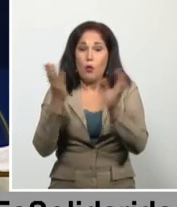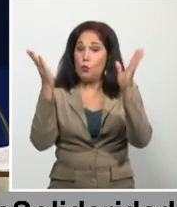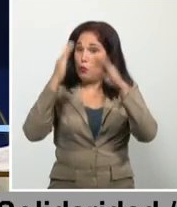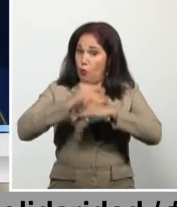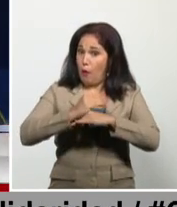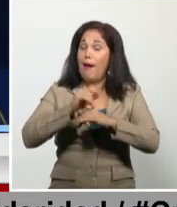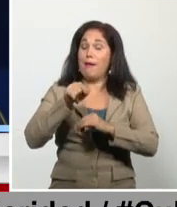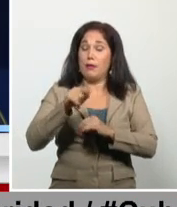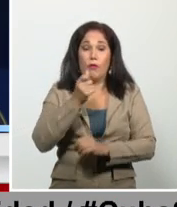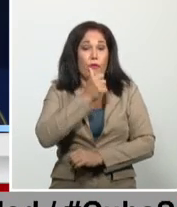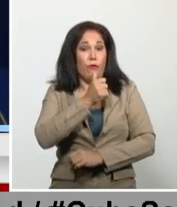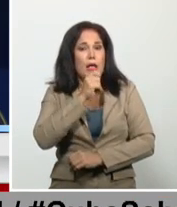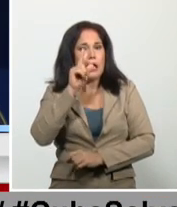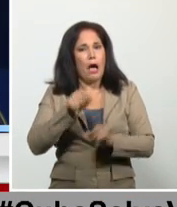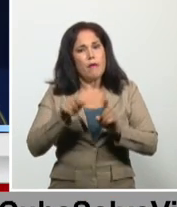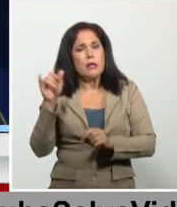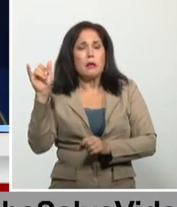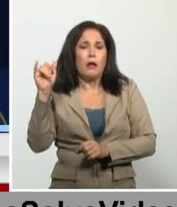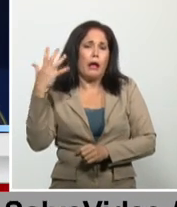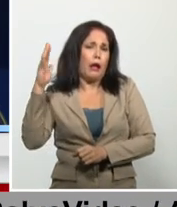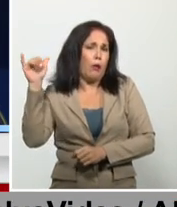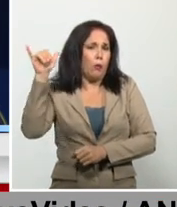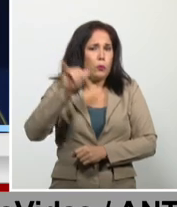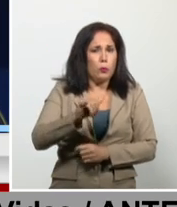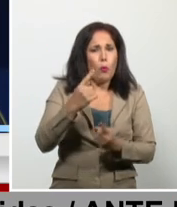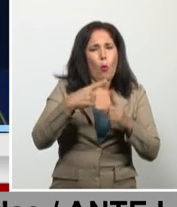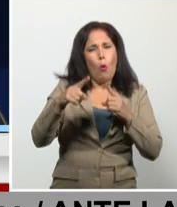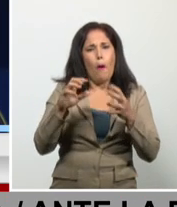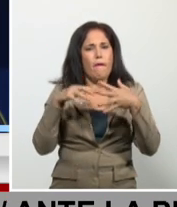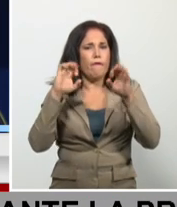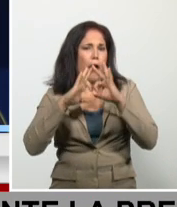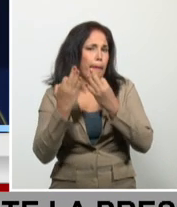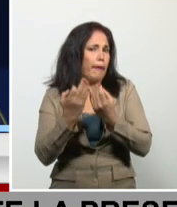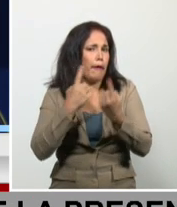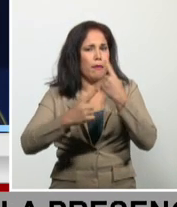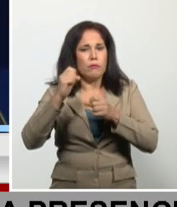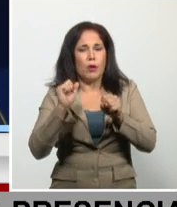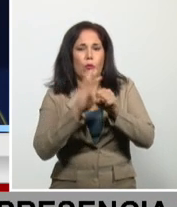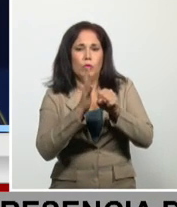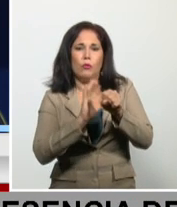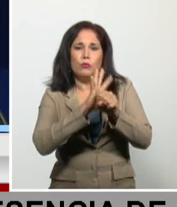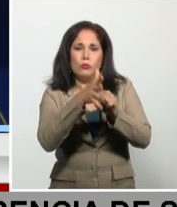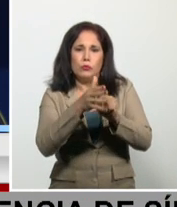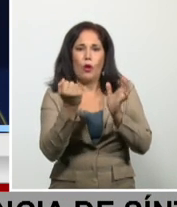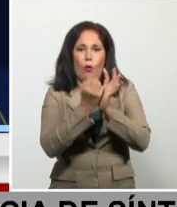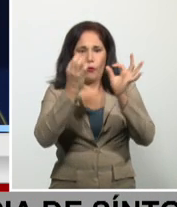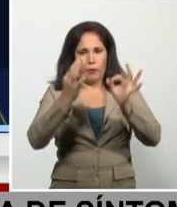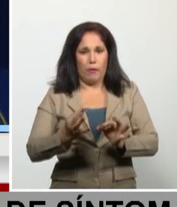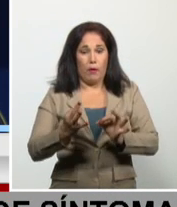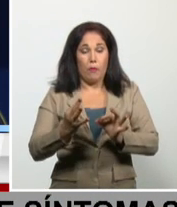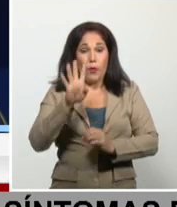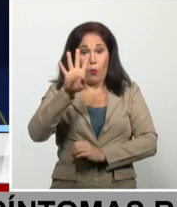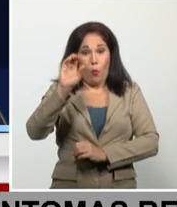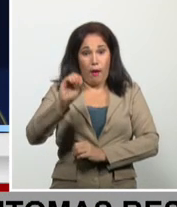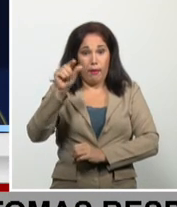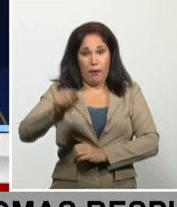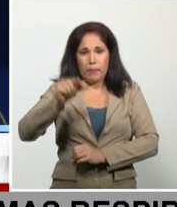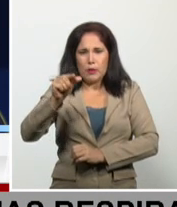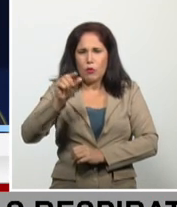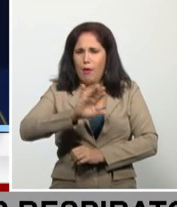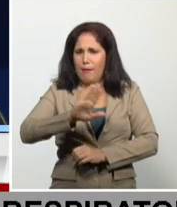epidemiológica o con una persona que ha venido del exterior o con un caso confirmado. De los 40 casos